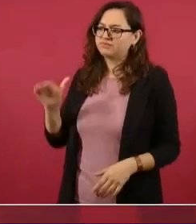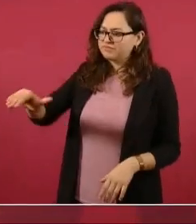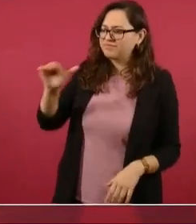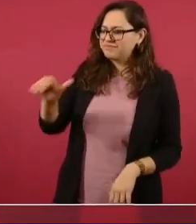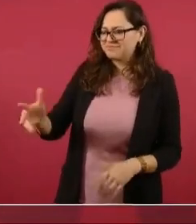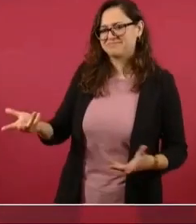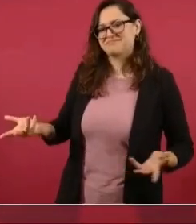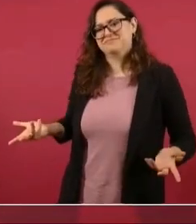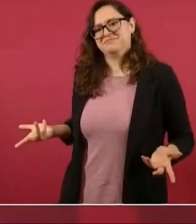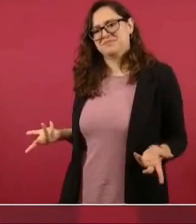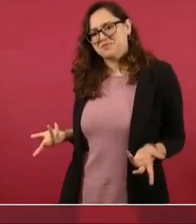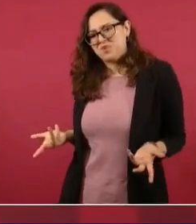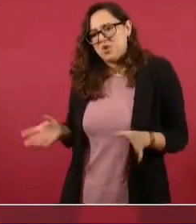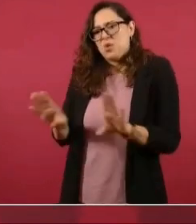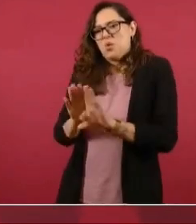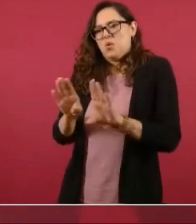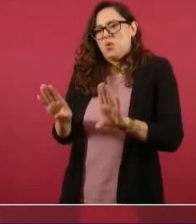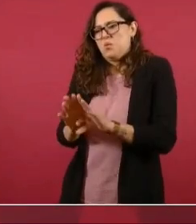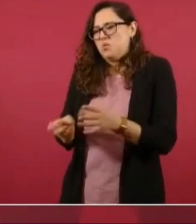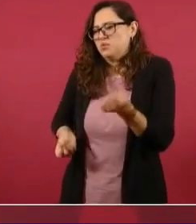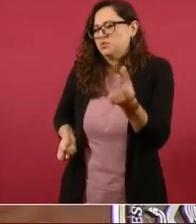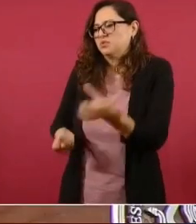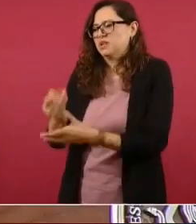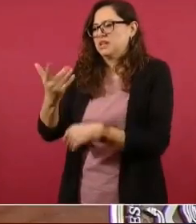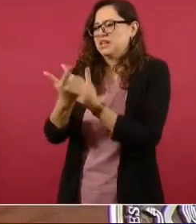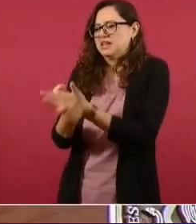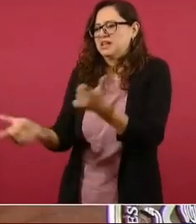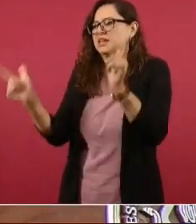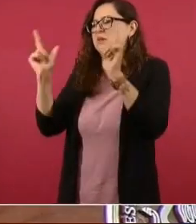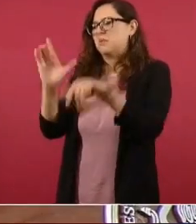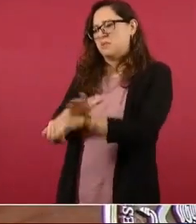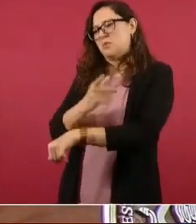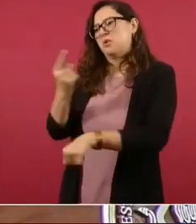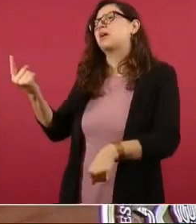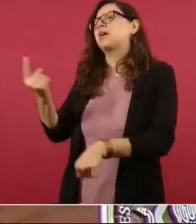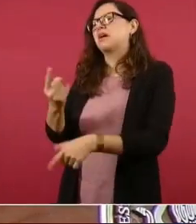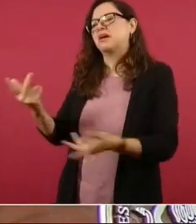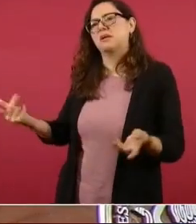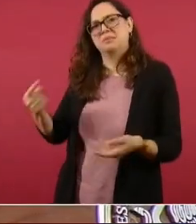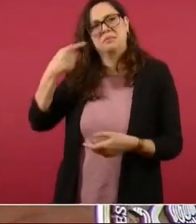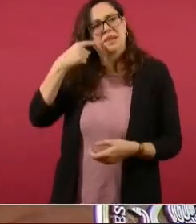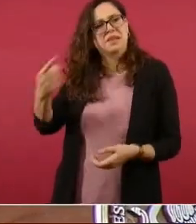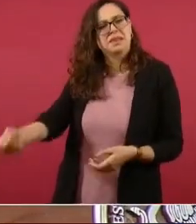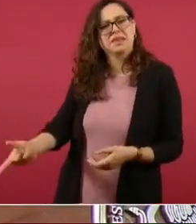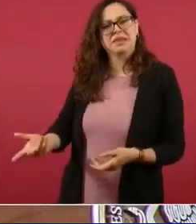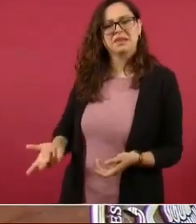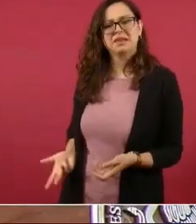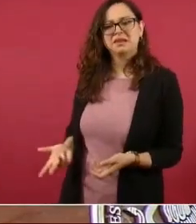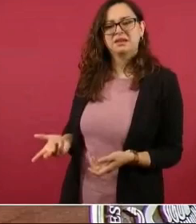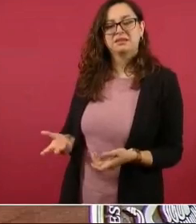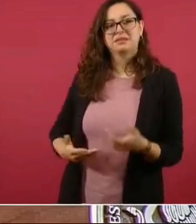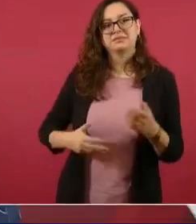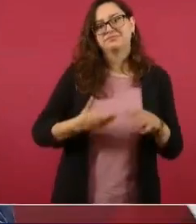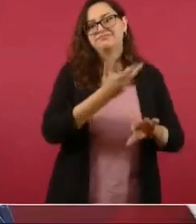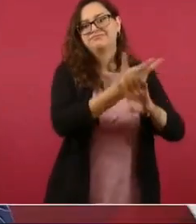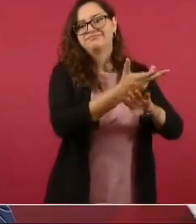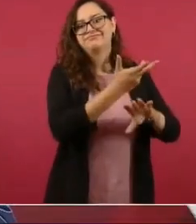reclamando de que en México se dejó en libertad a